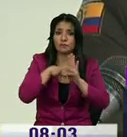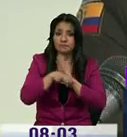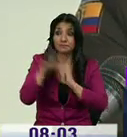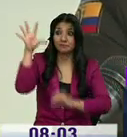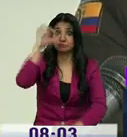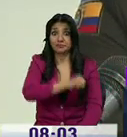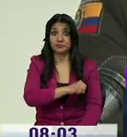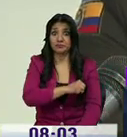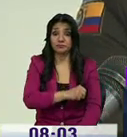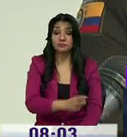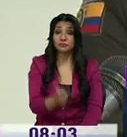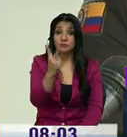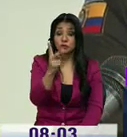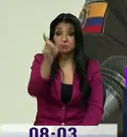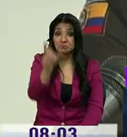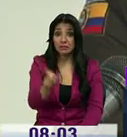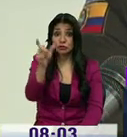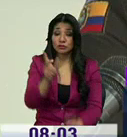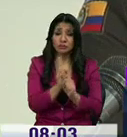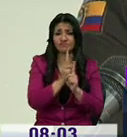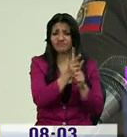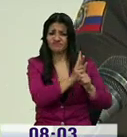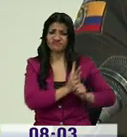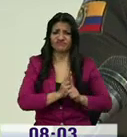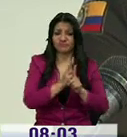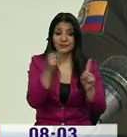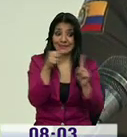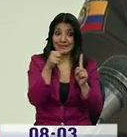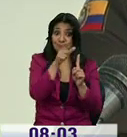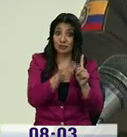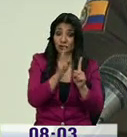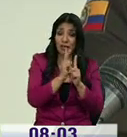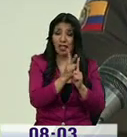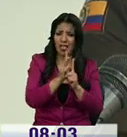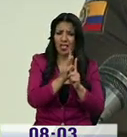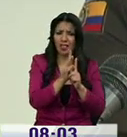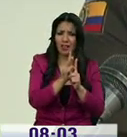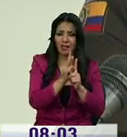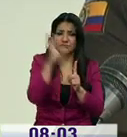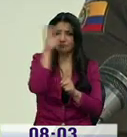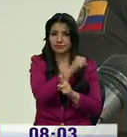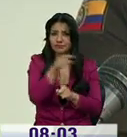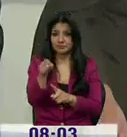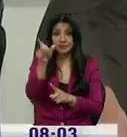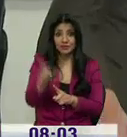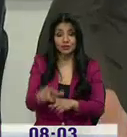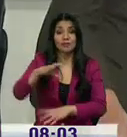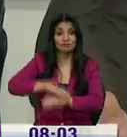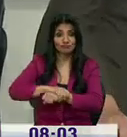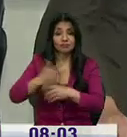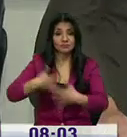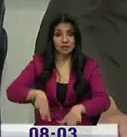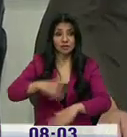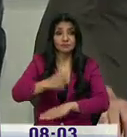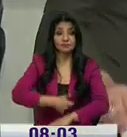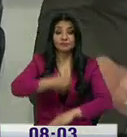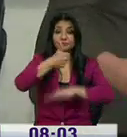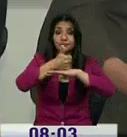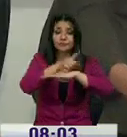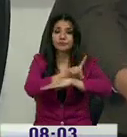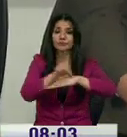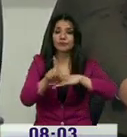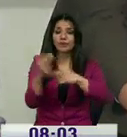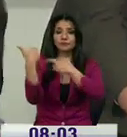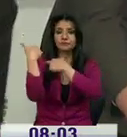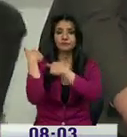dos personas que se forcejean con el hoyo occiso. Uno de ellos es el hoy detenido. El coronel Diego Erazo, director